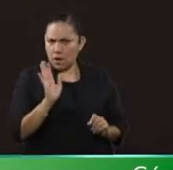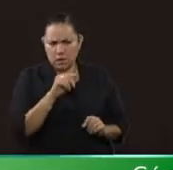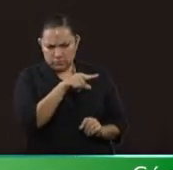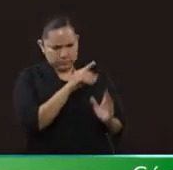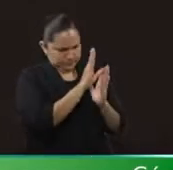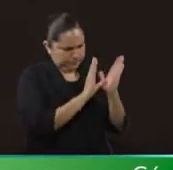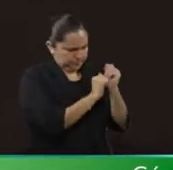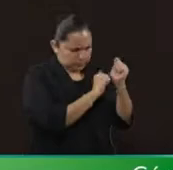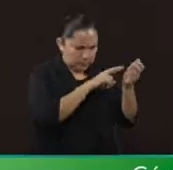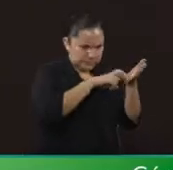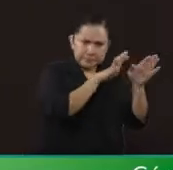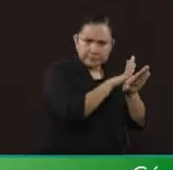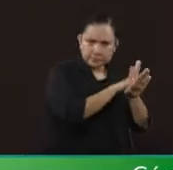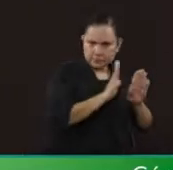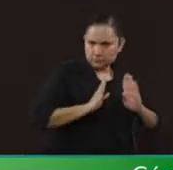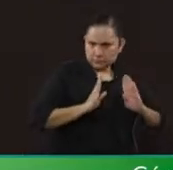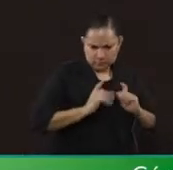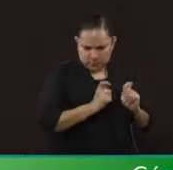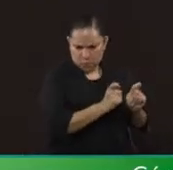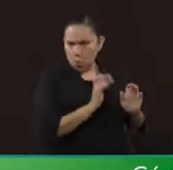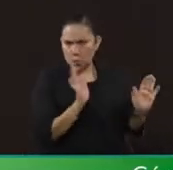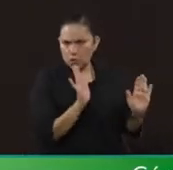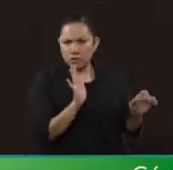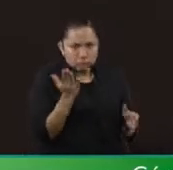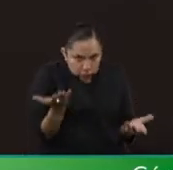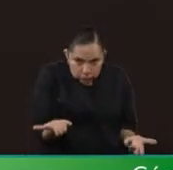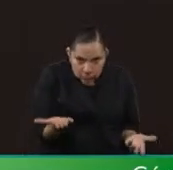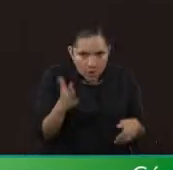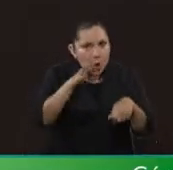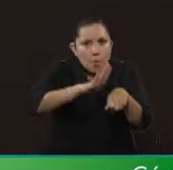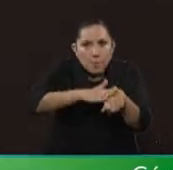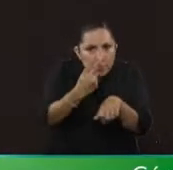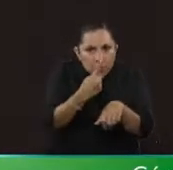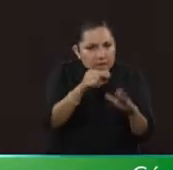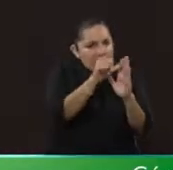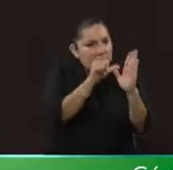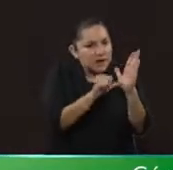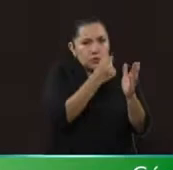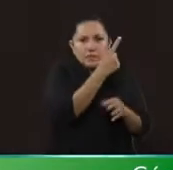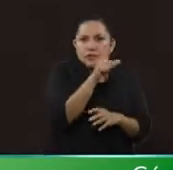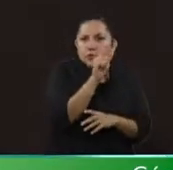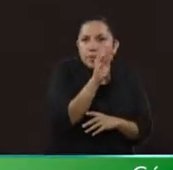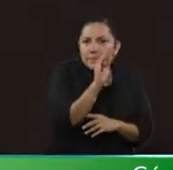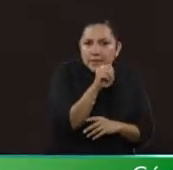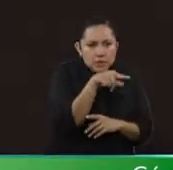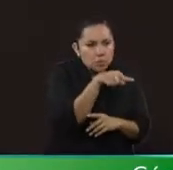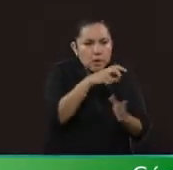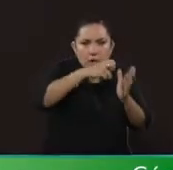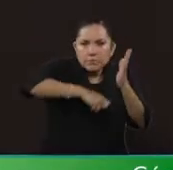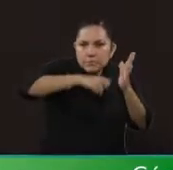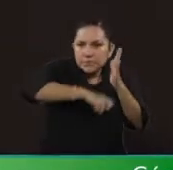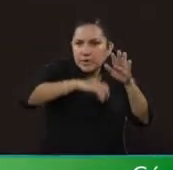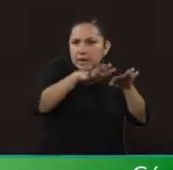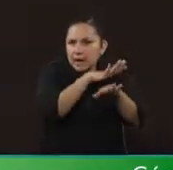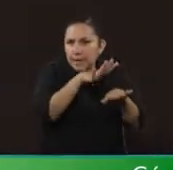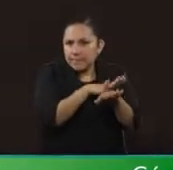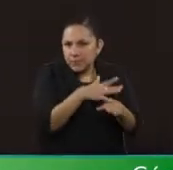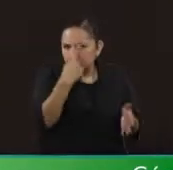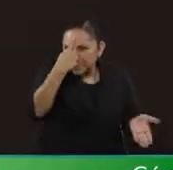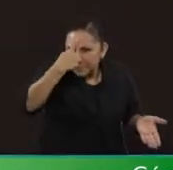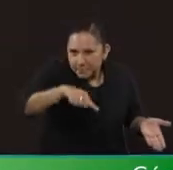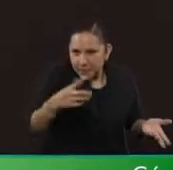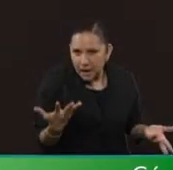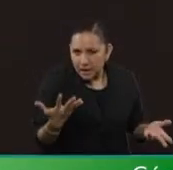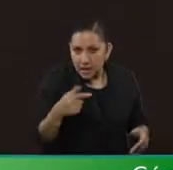Constitución Por qué reformar el artículo 129 si no es para legalmente y constitucionalmente